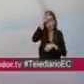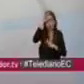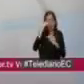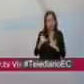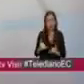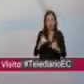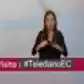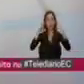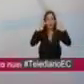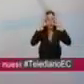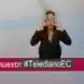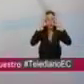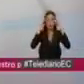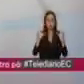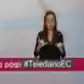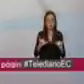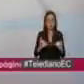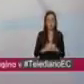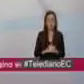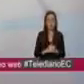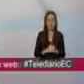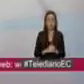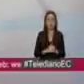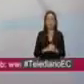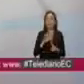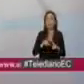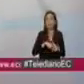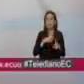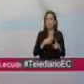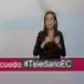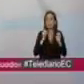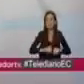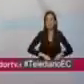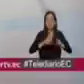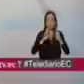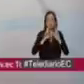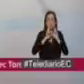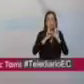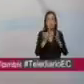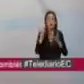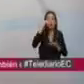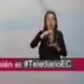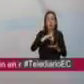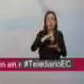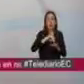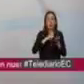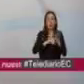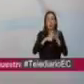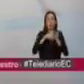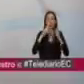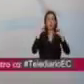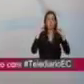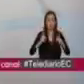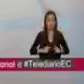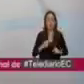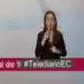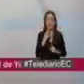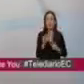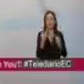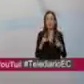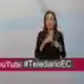atendiendo en este momento claro entonces tenemos la capacidad respuesta hoy lo reiteraba en otro medio del señor ministro de salud y